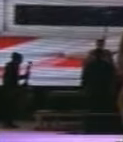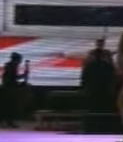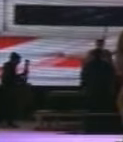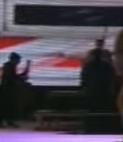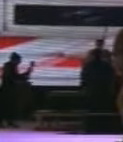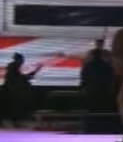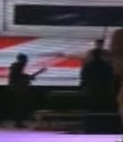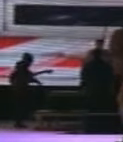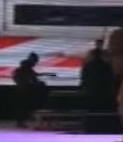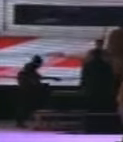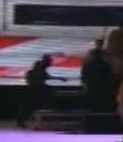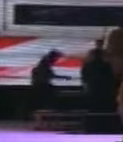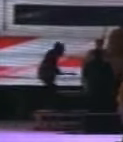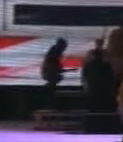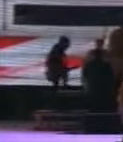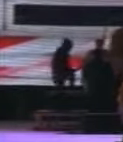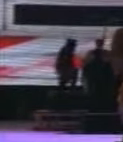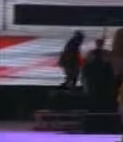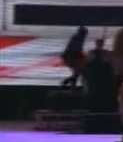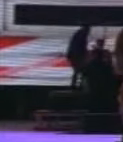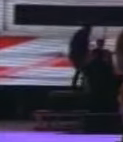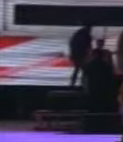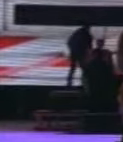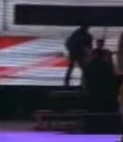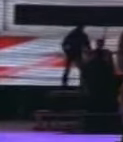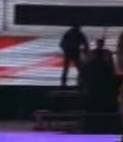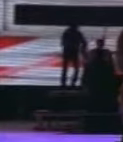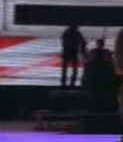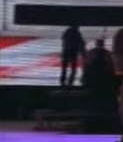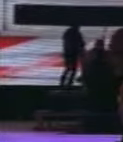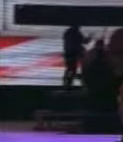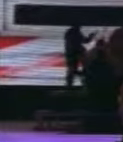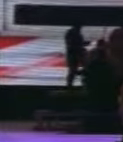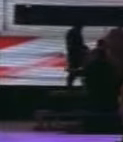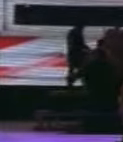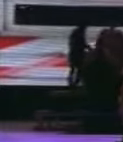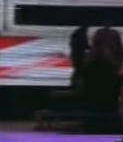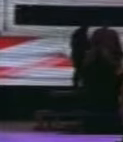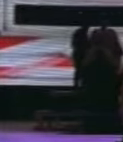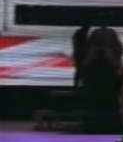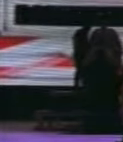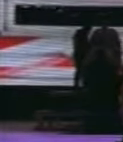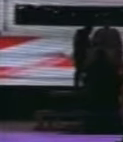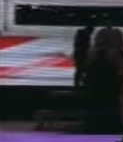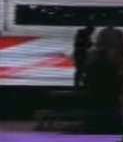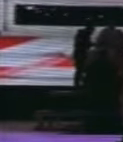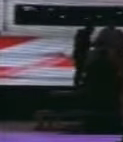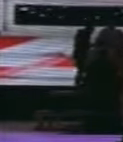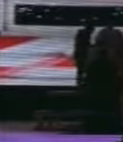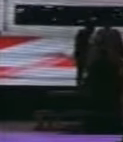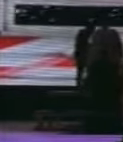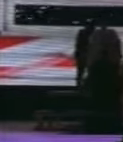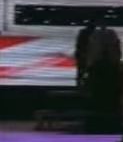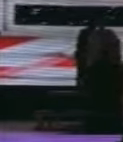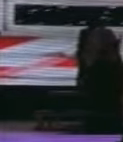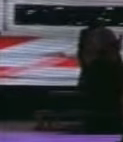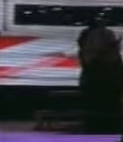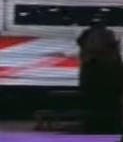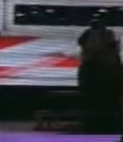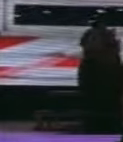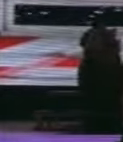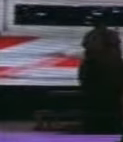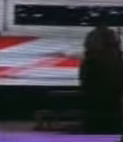tomar siempre la murga El Cabito. Siempre son característicos sus disfraces dentro de una línea